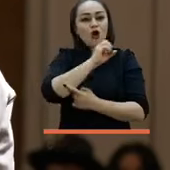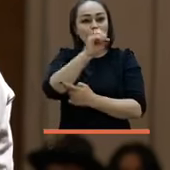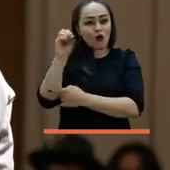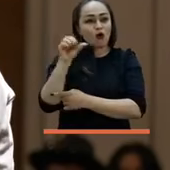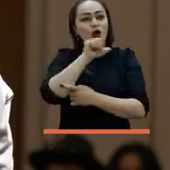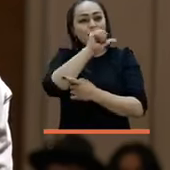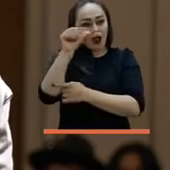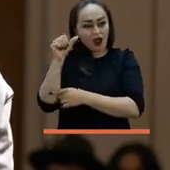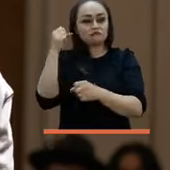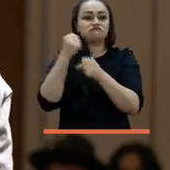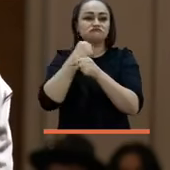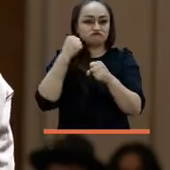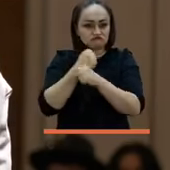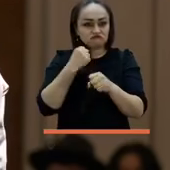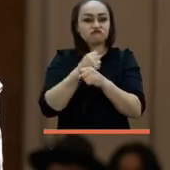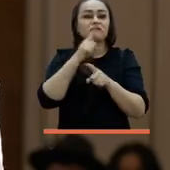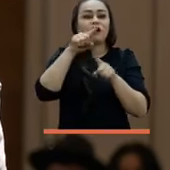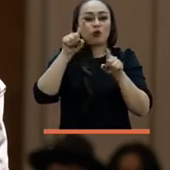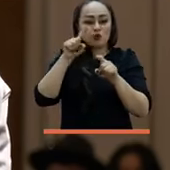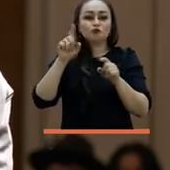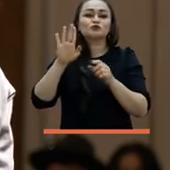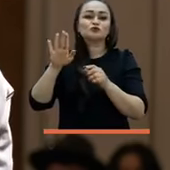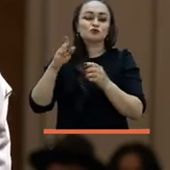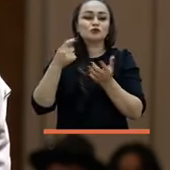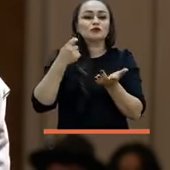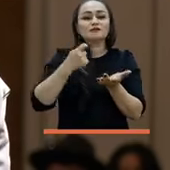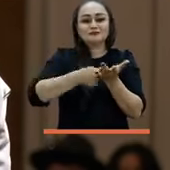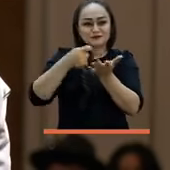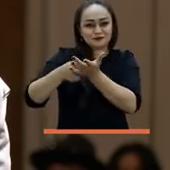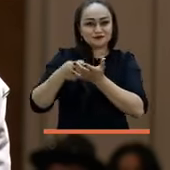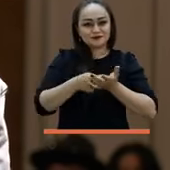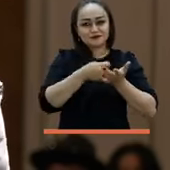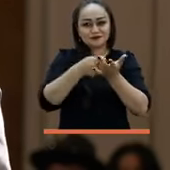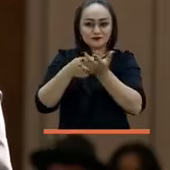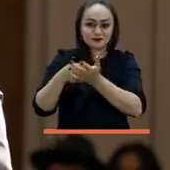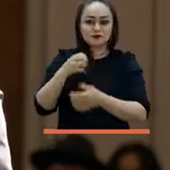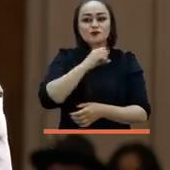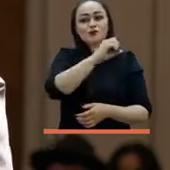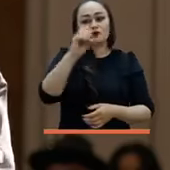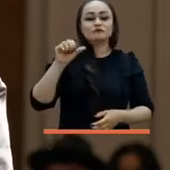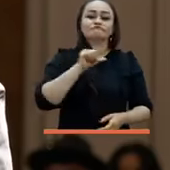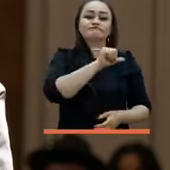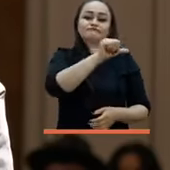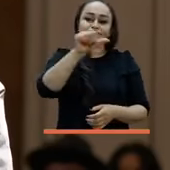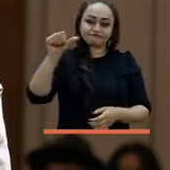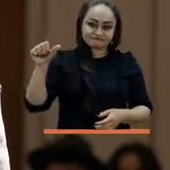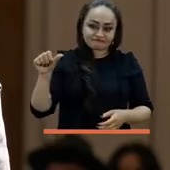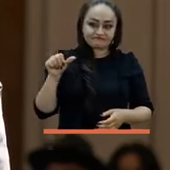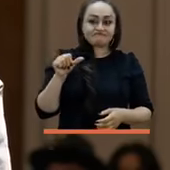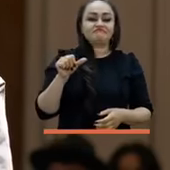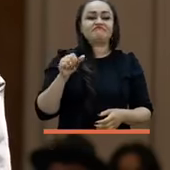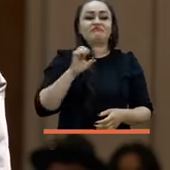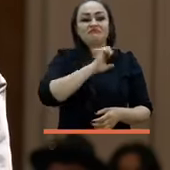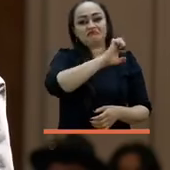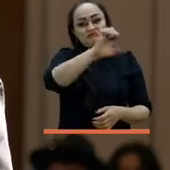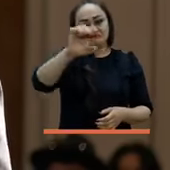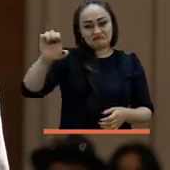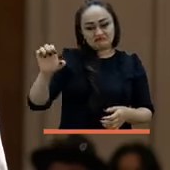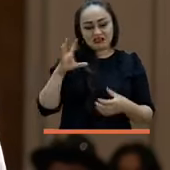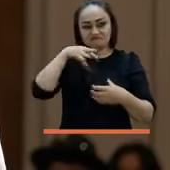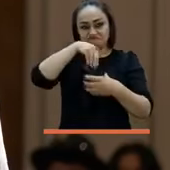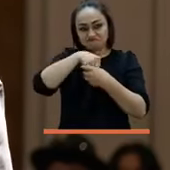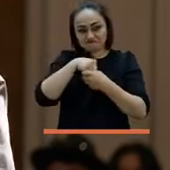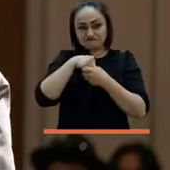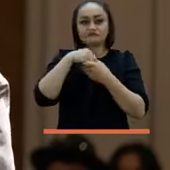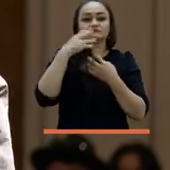también asociadas asociados a sociedades que representan alguna de las poblaciones dentro de la